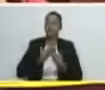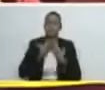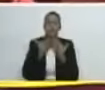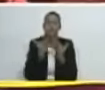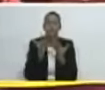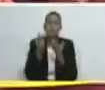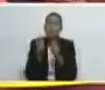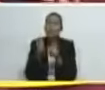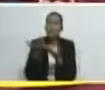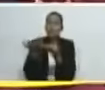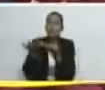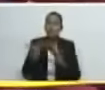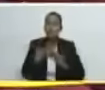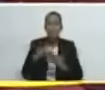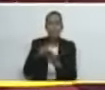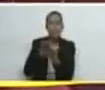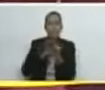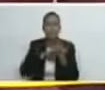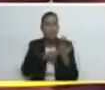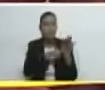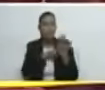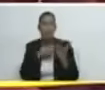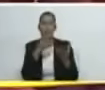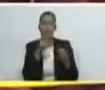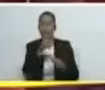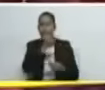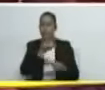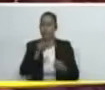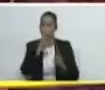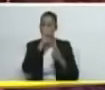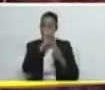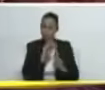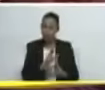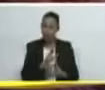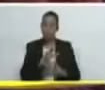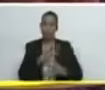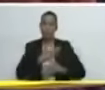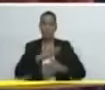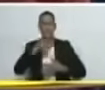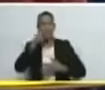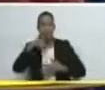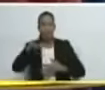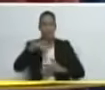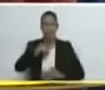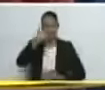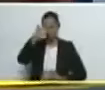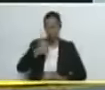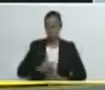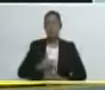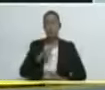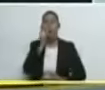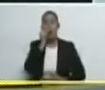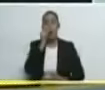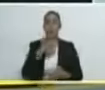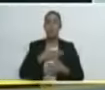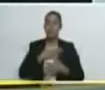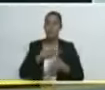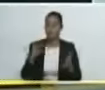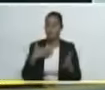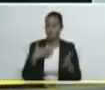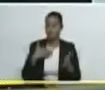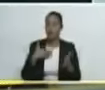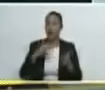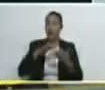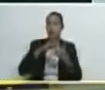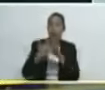generosidad y reconocimiento de parte del pueblo a este humilde hombre de los barrios de